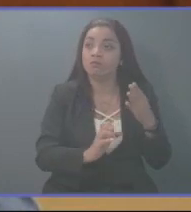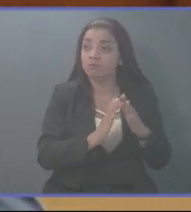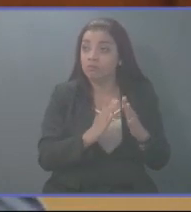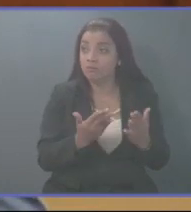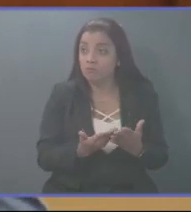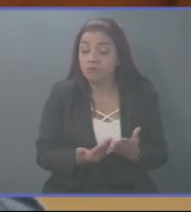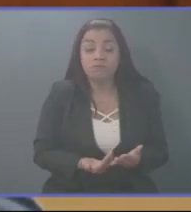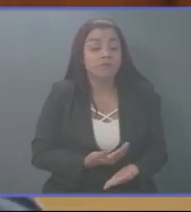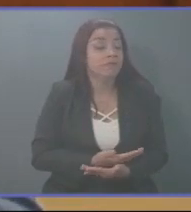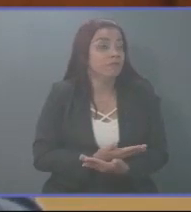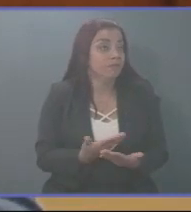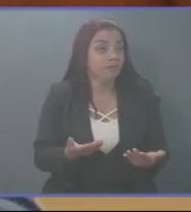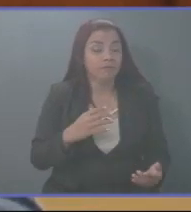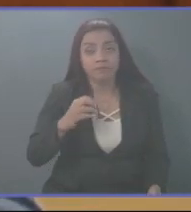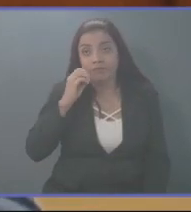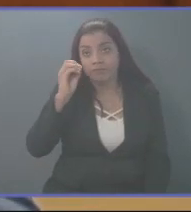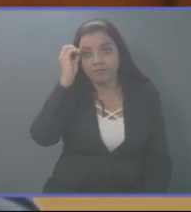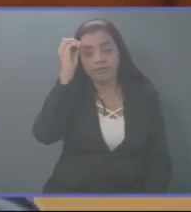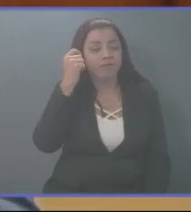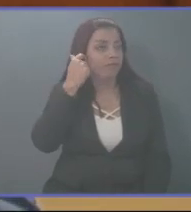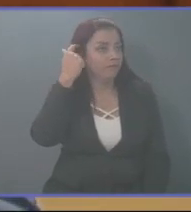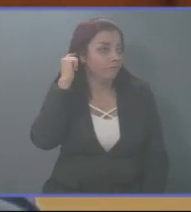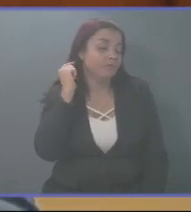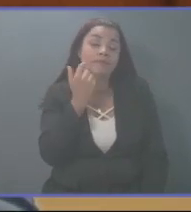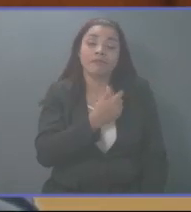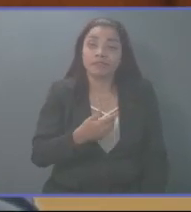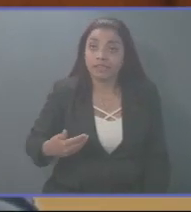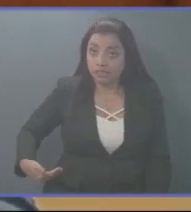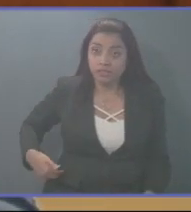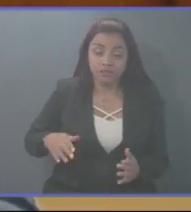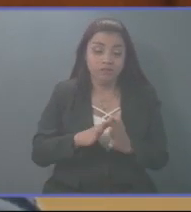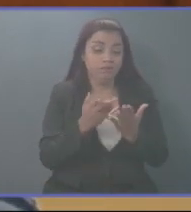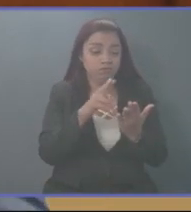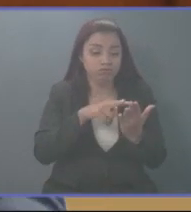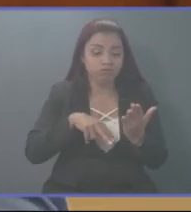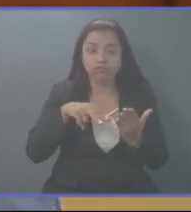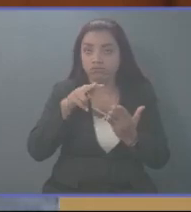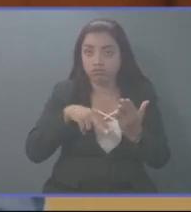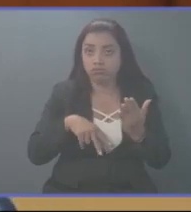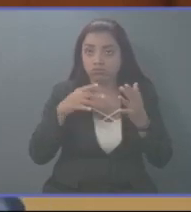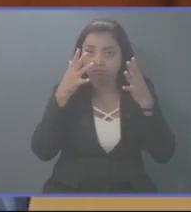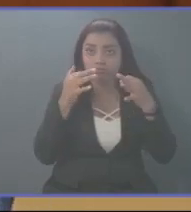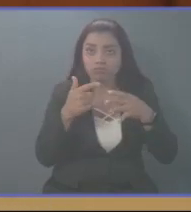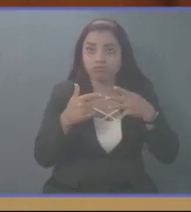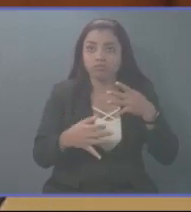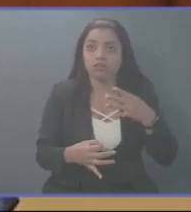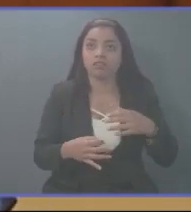ninguna observación, presidente en funciones, procedo a la lectura del decreto.